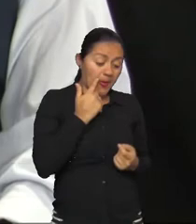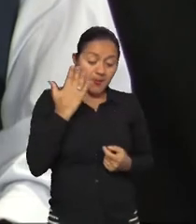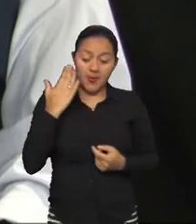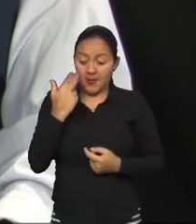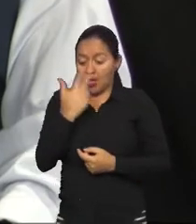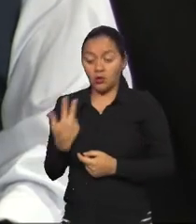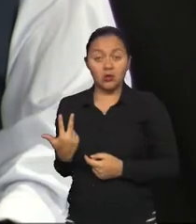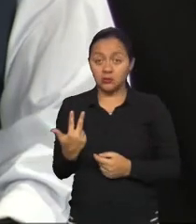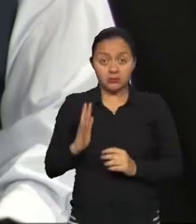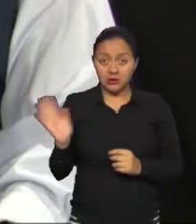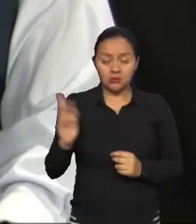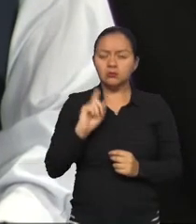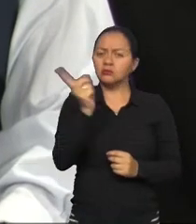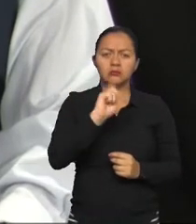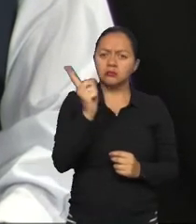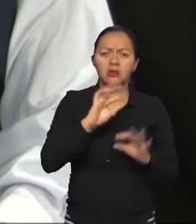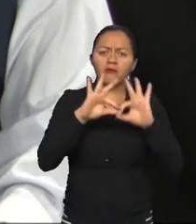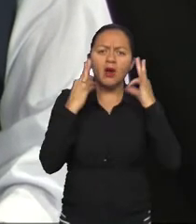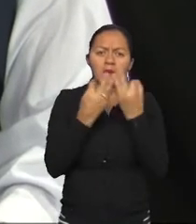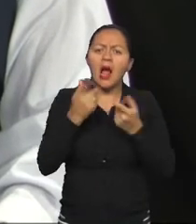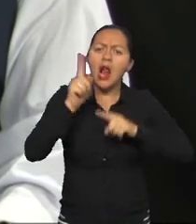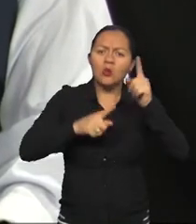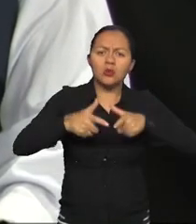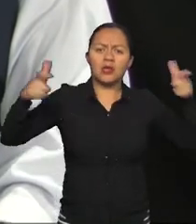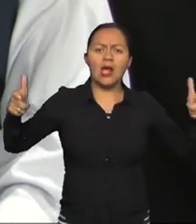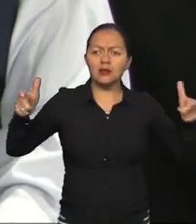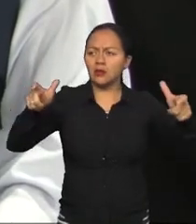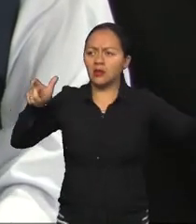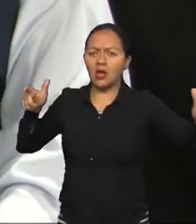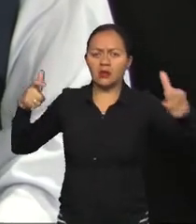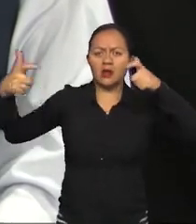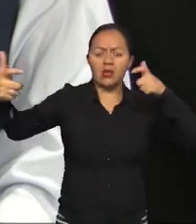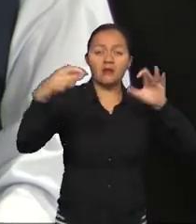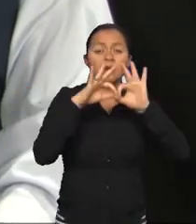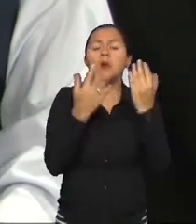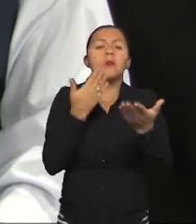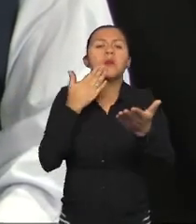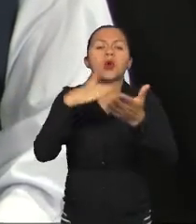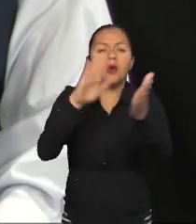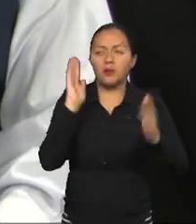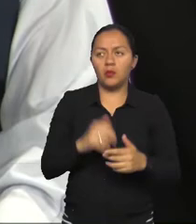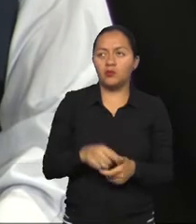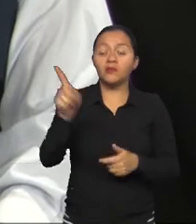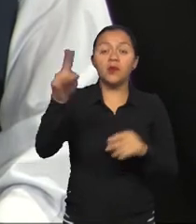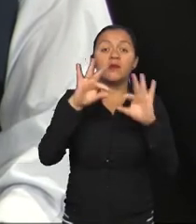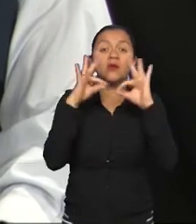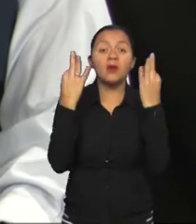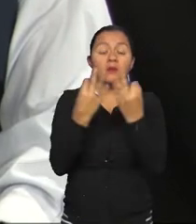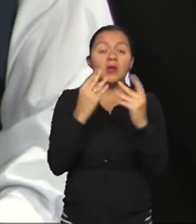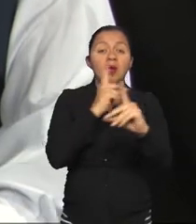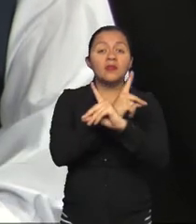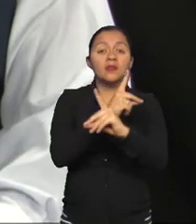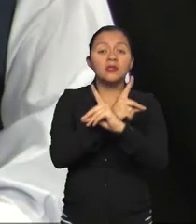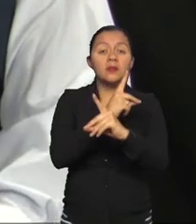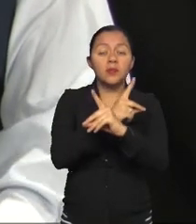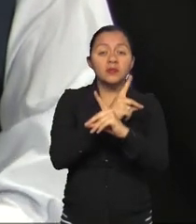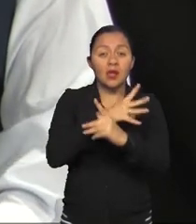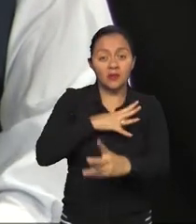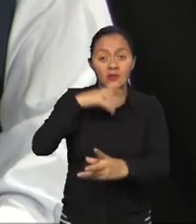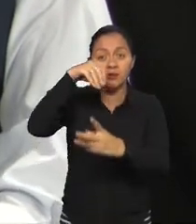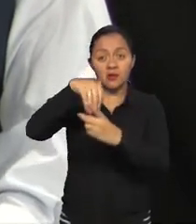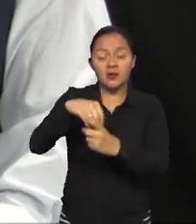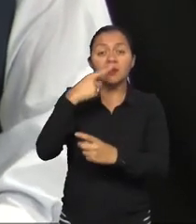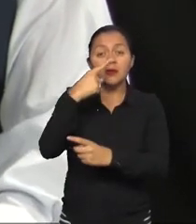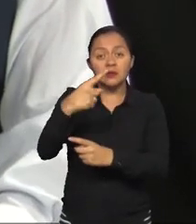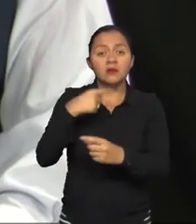gente. De lo que hemos aprendido durante estas conversaciones en la familia, especialmente a las personas con discapacidad que están